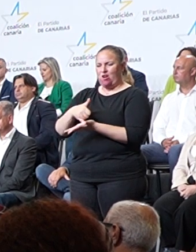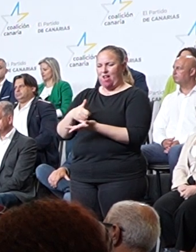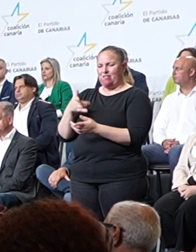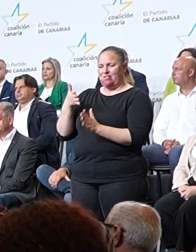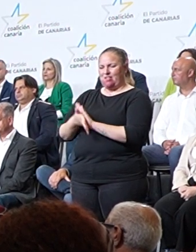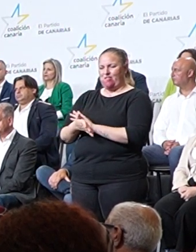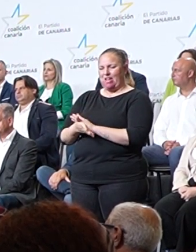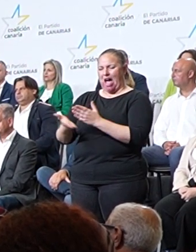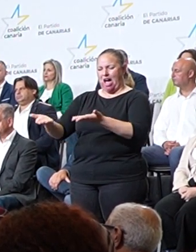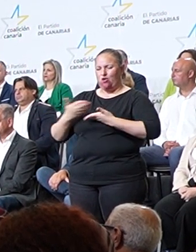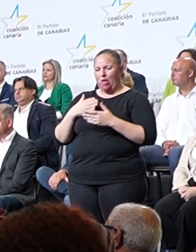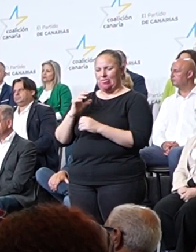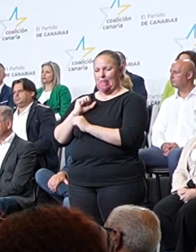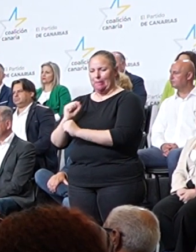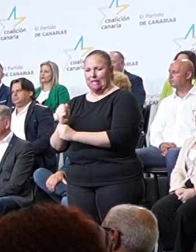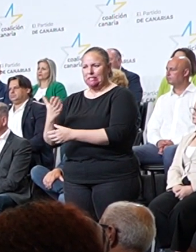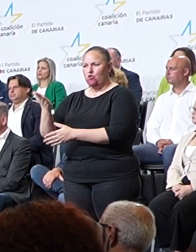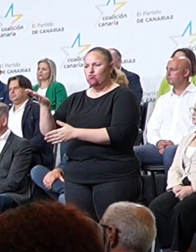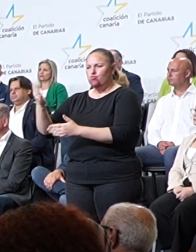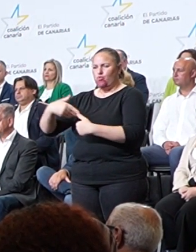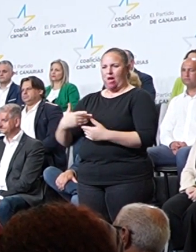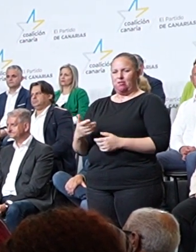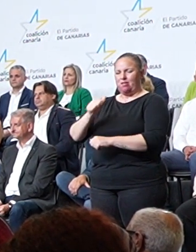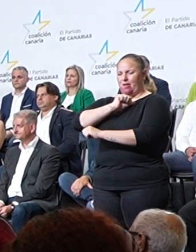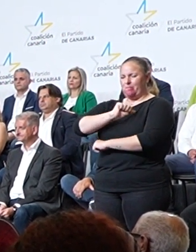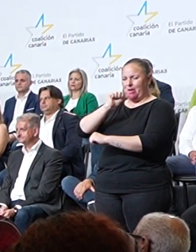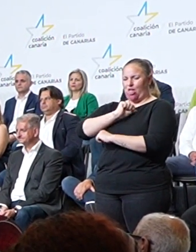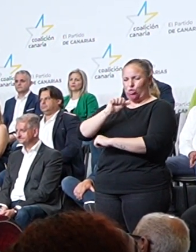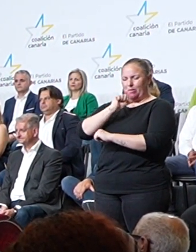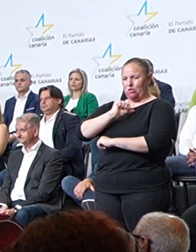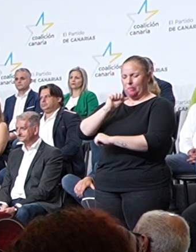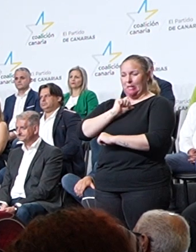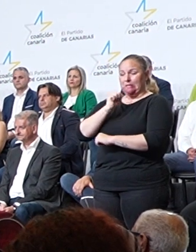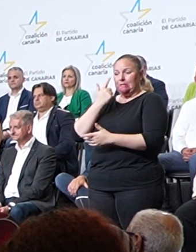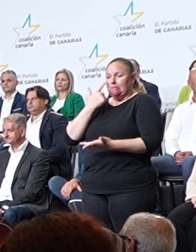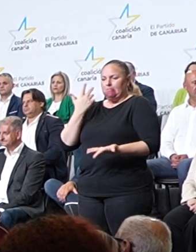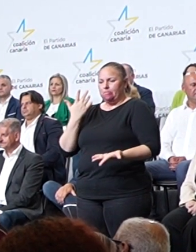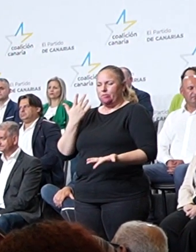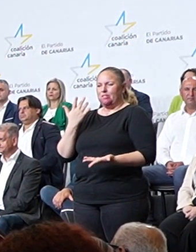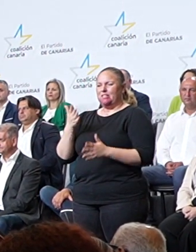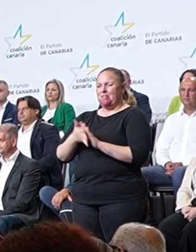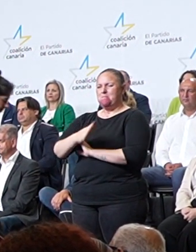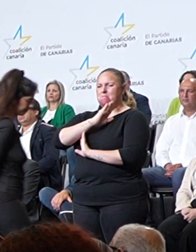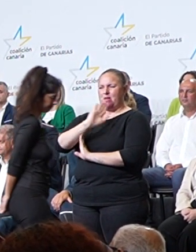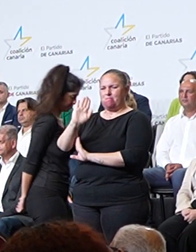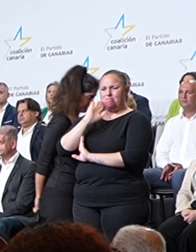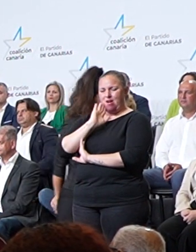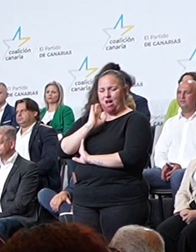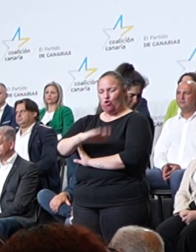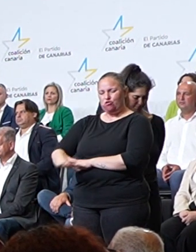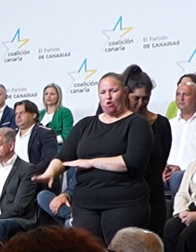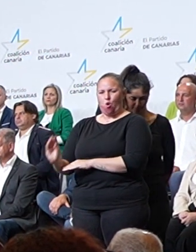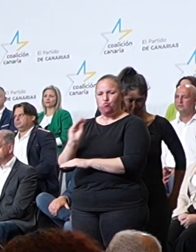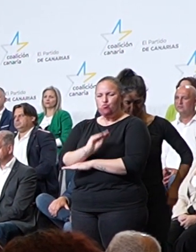la dependencia y que siguen esperando, y que es imposible que esas madres cuiden a sus